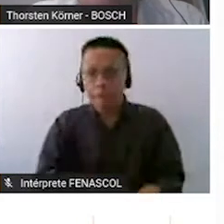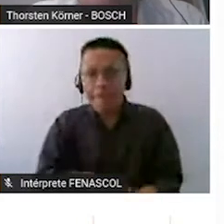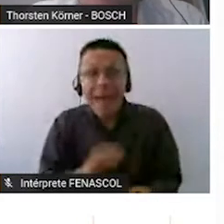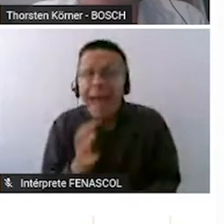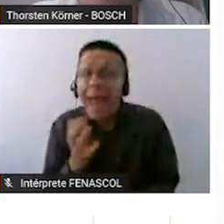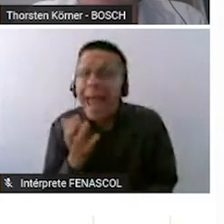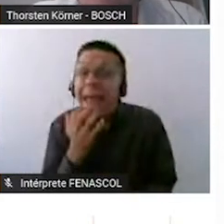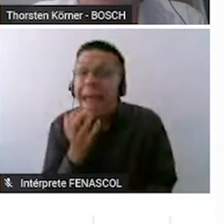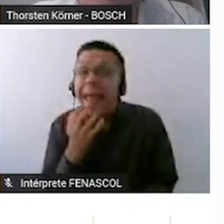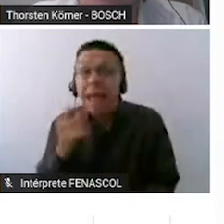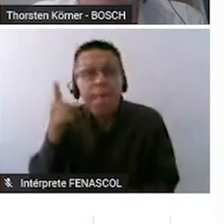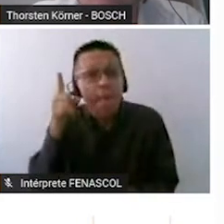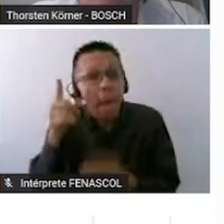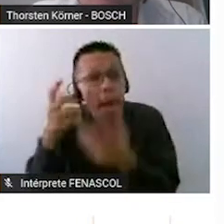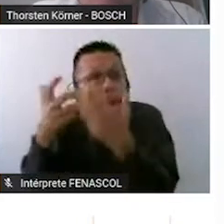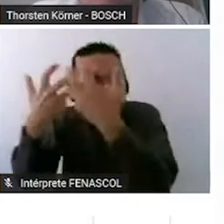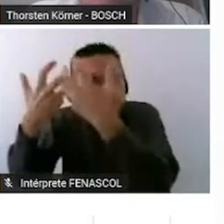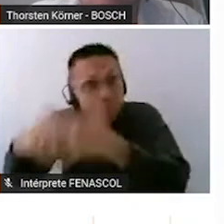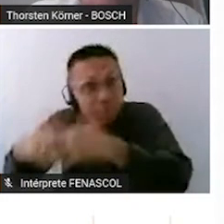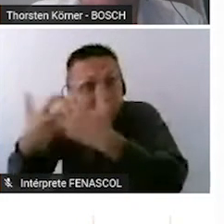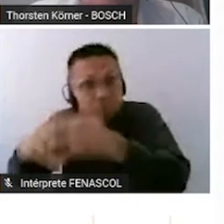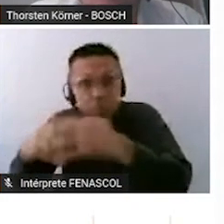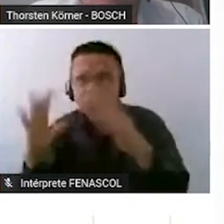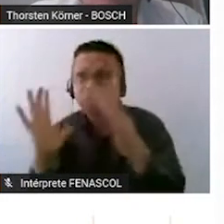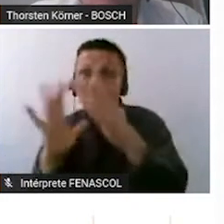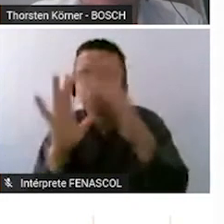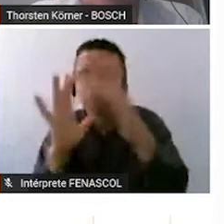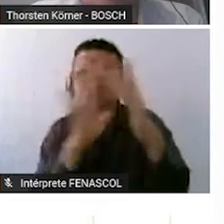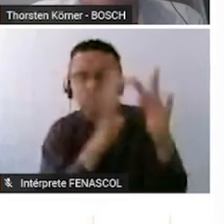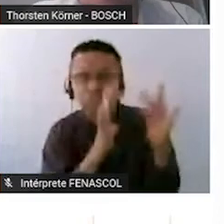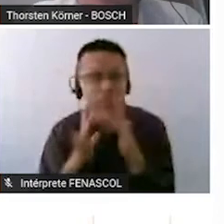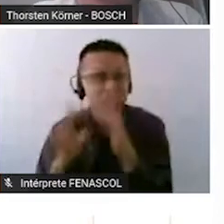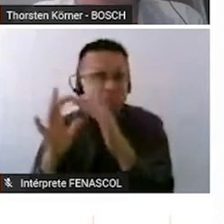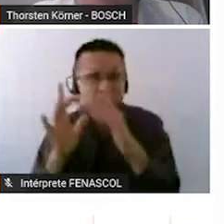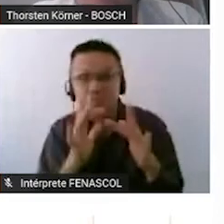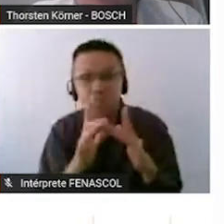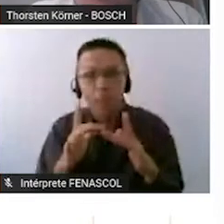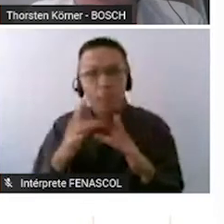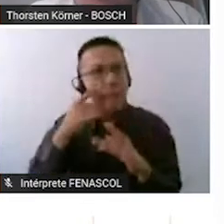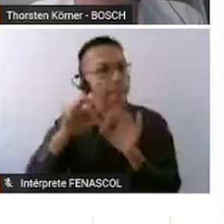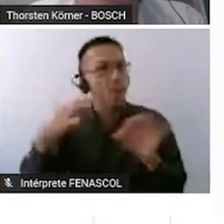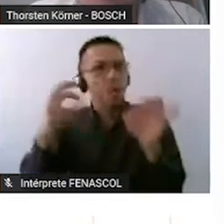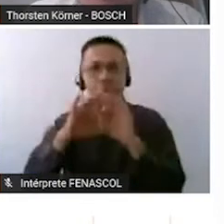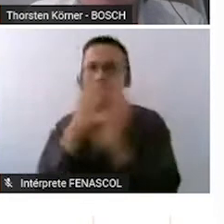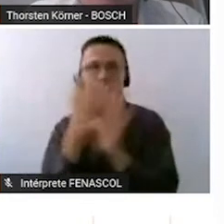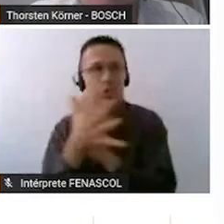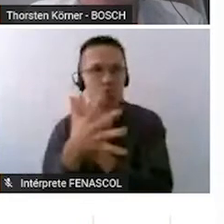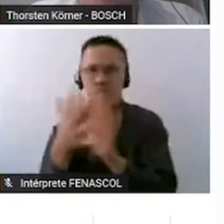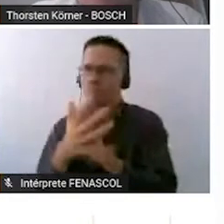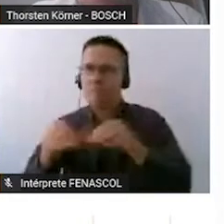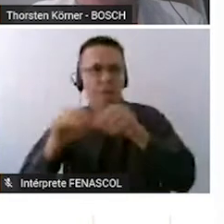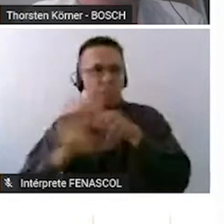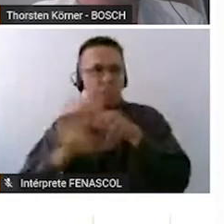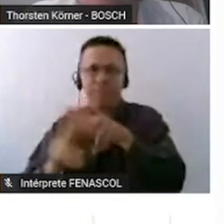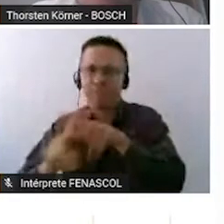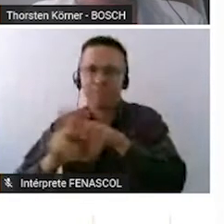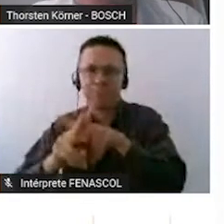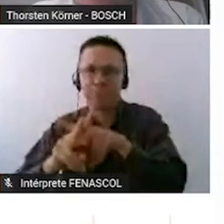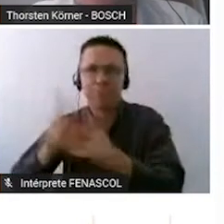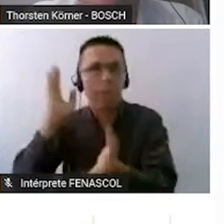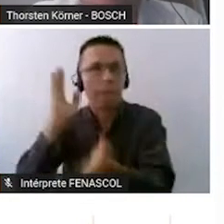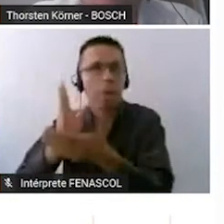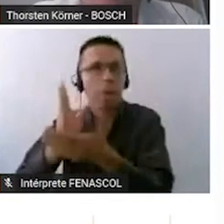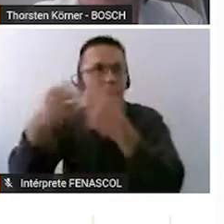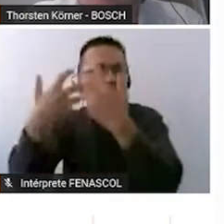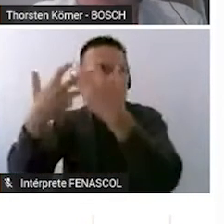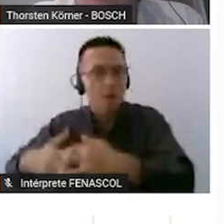una industria conectada, que se basa justamente en la conexión de datos, deje de trabajar un par de horas. Eso